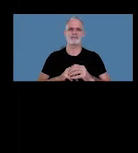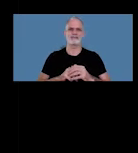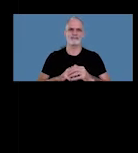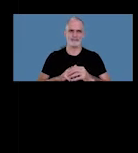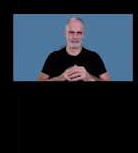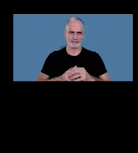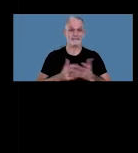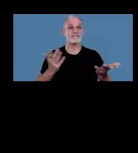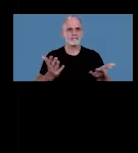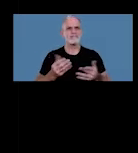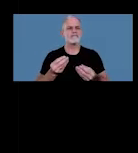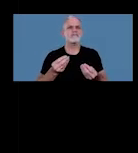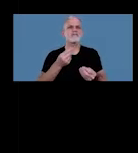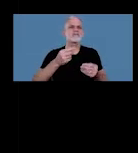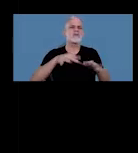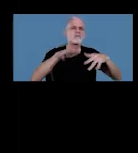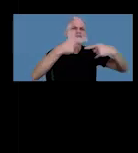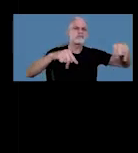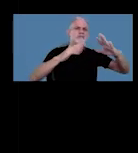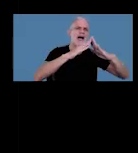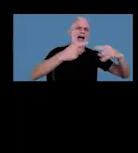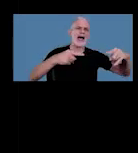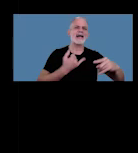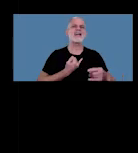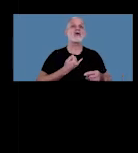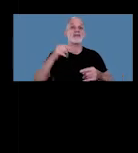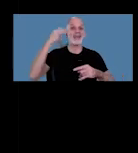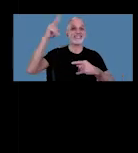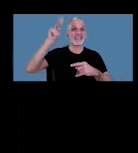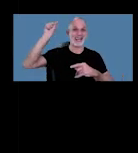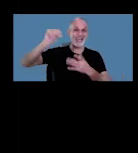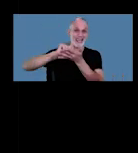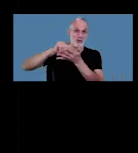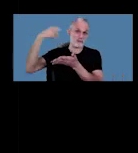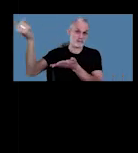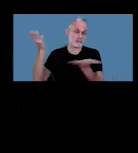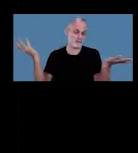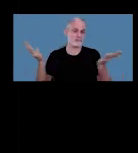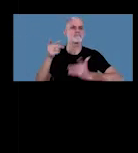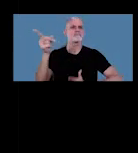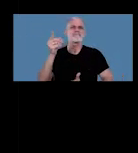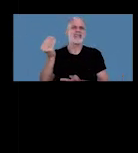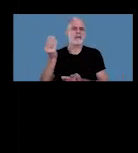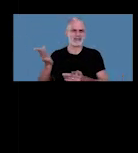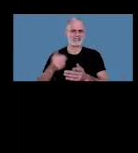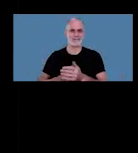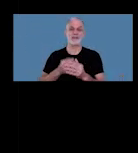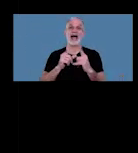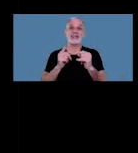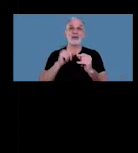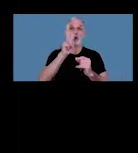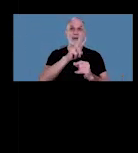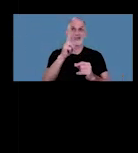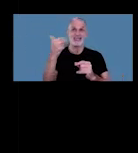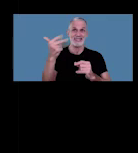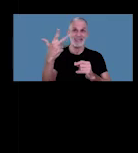¿Qué sucede con los inmuebles situados en el exterior? Los inmuebles situados en el exterior, nos dice el artículo 23,